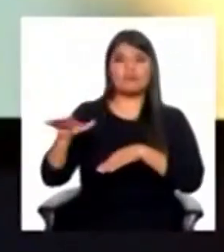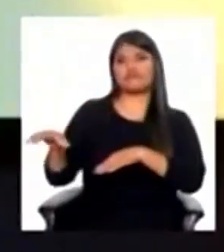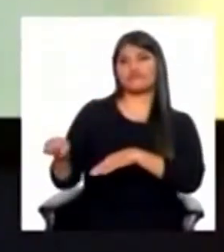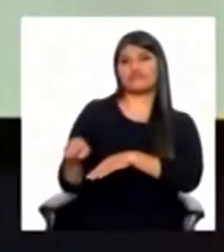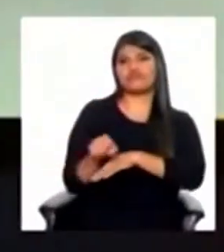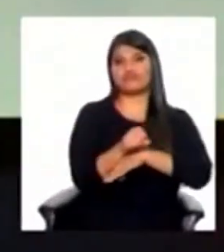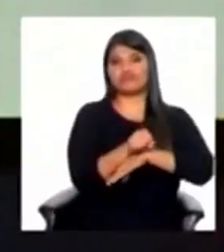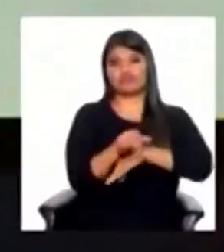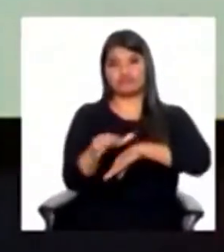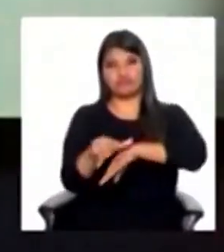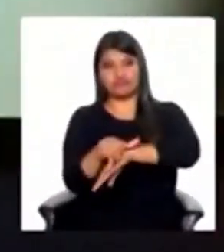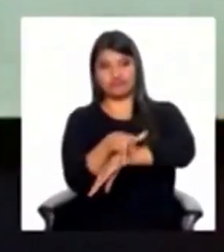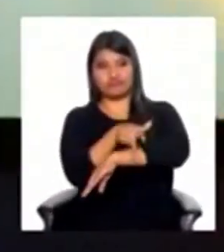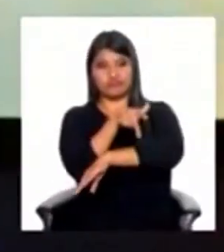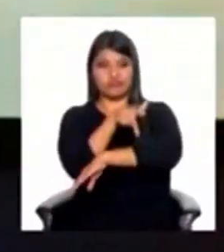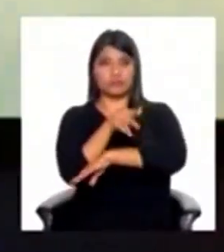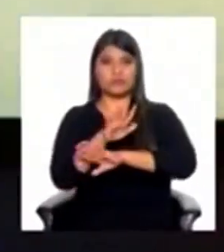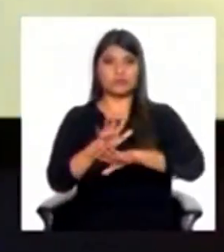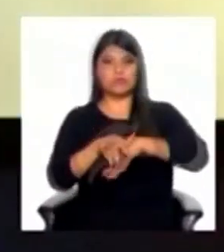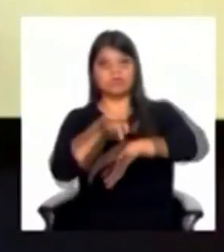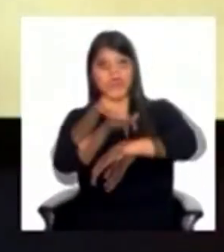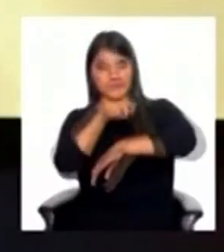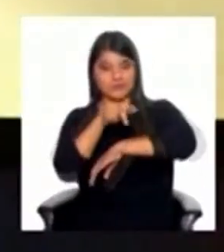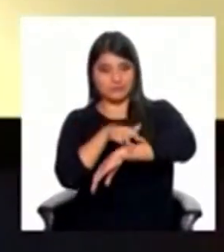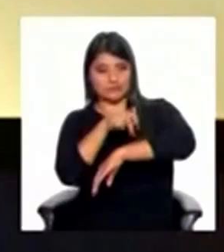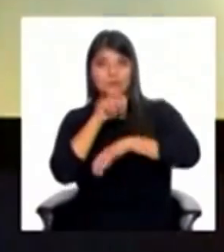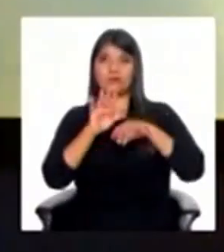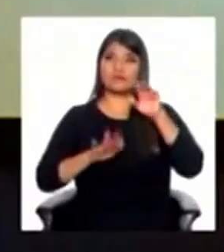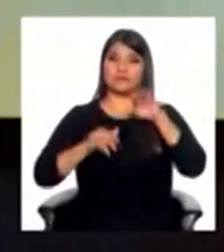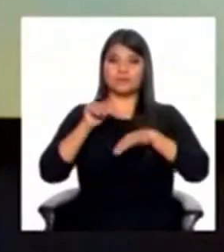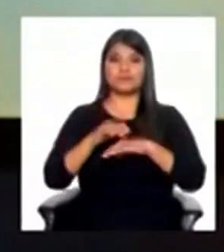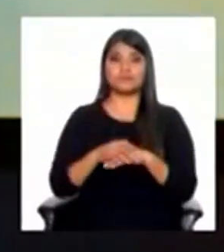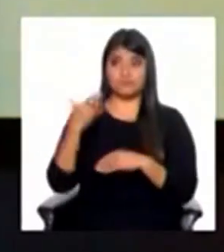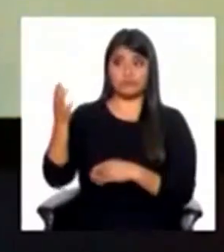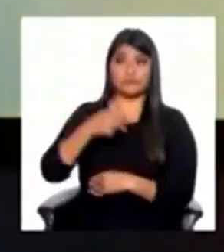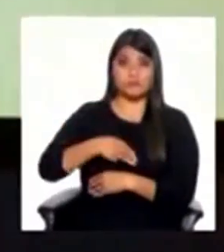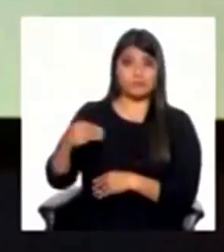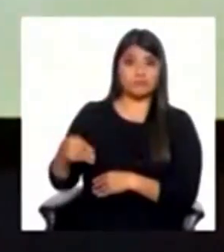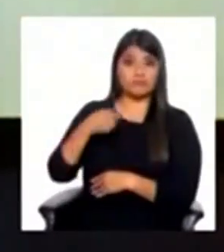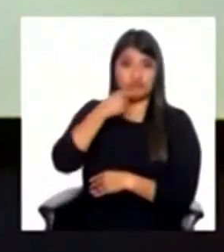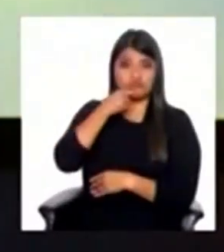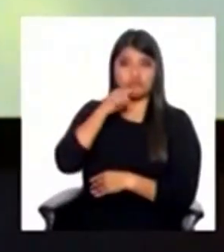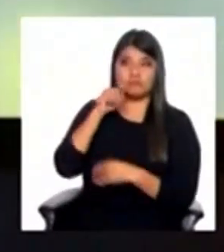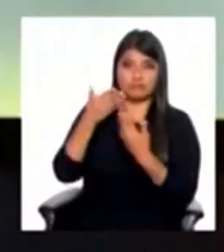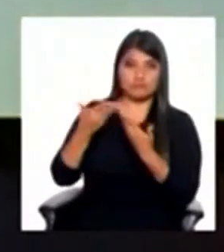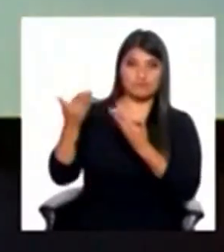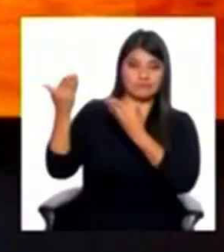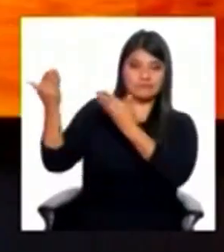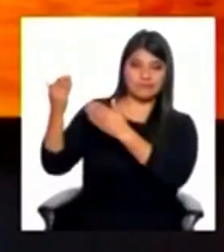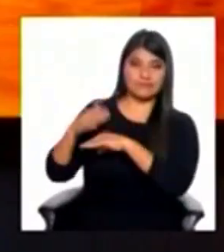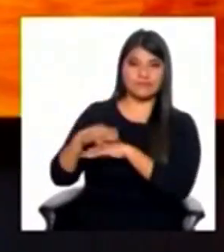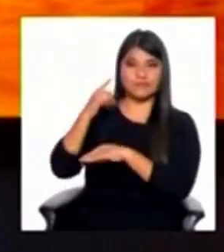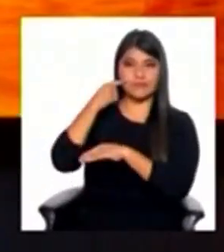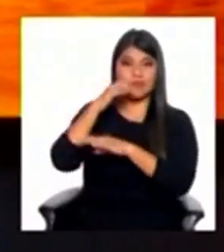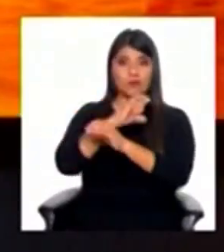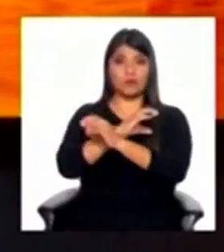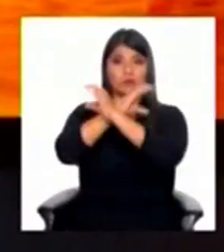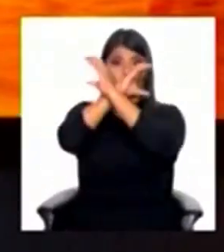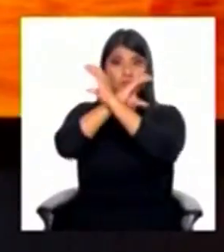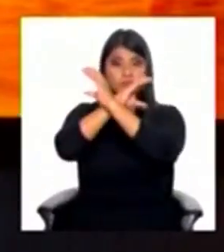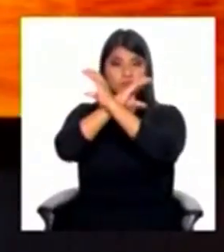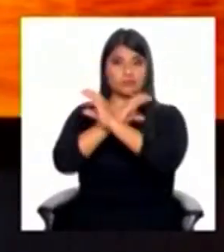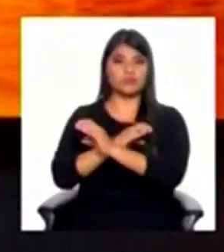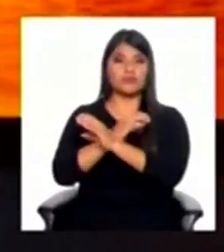quiere estabilizarse. Muy bien, Ministerio de la Mujer se ha pronunciado al respecto, por eso tenemos vía Zoom ya a nuestro